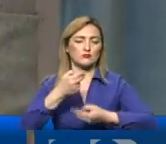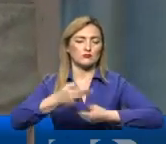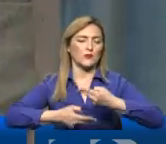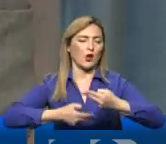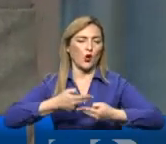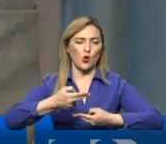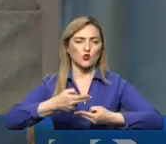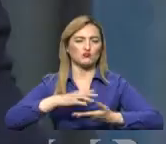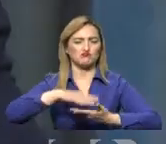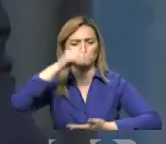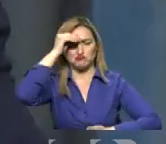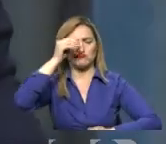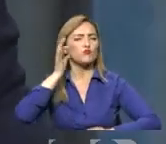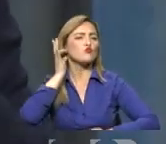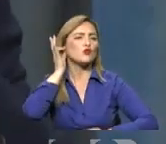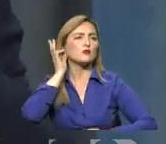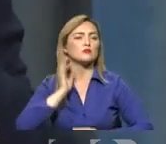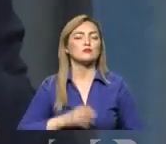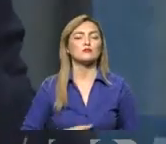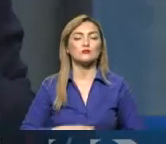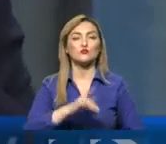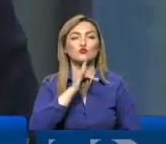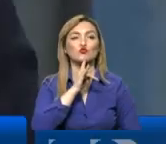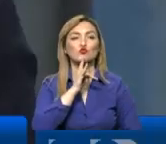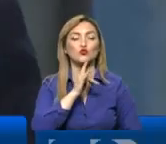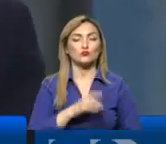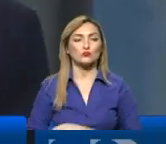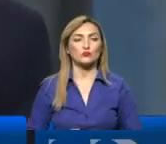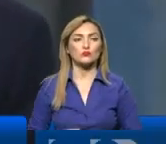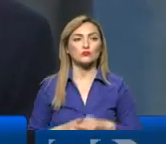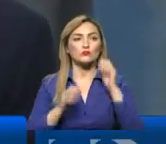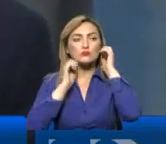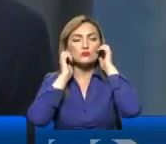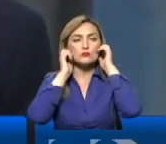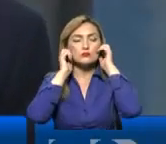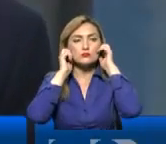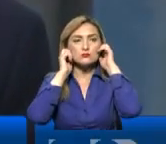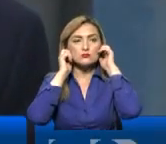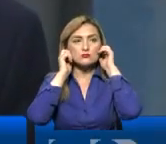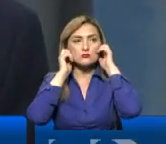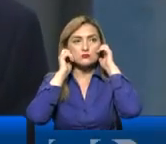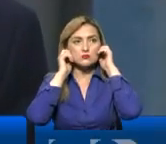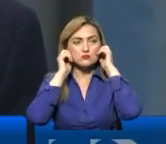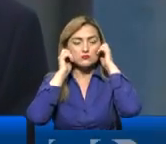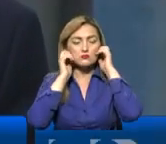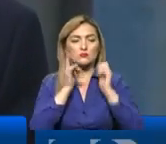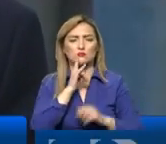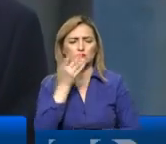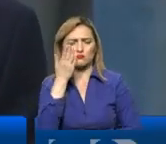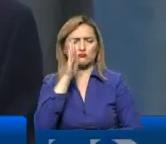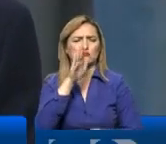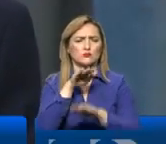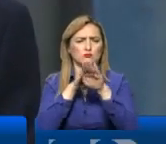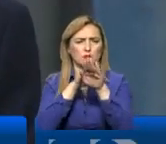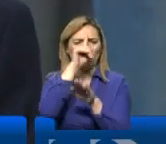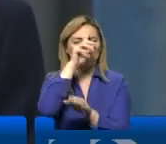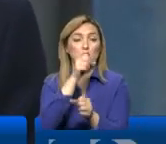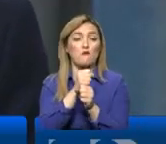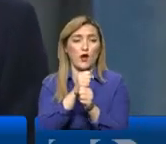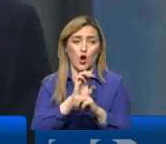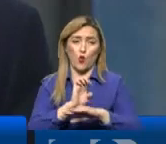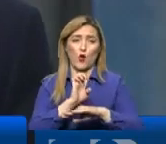las mujeres. Los Estados Unidos está aquí, estamos aquí y invirtiendo porque tenemos fe en el